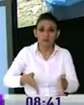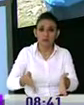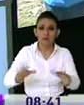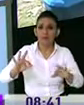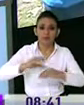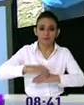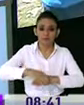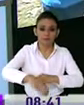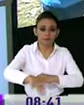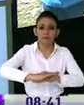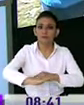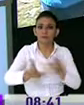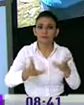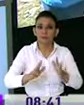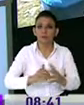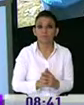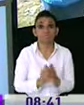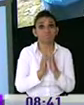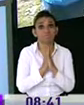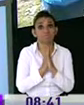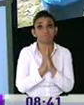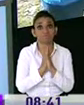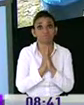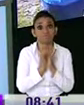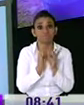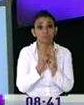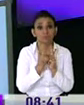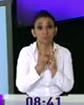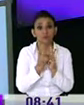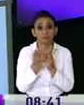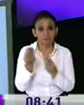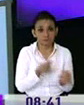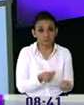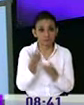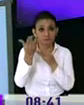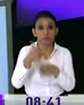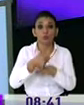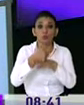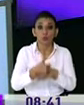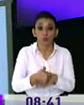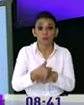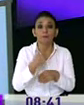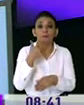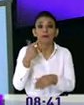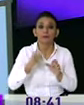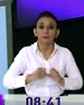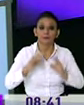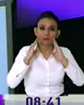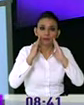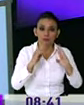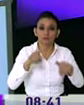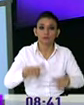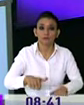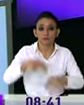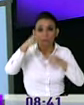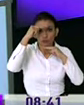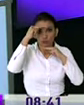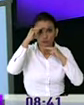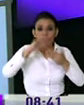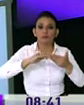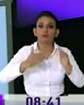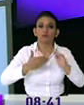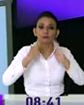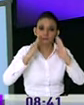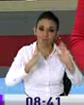adoquinado, pavimentado. Petitorio, ¿qué hacen los vecinos? Lo transmitimos a ustedes, de autoridades, para que tomen nota. Este es el noticiero doliente de la